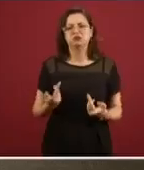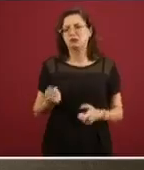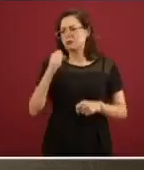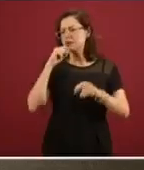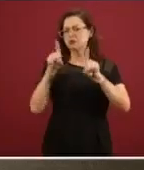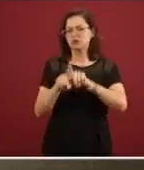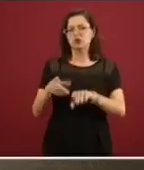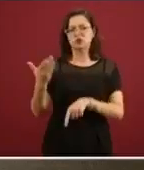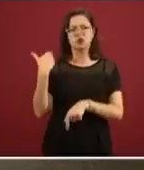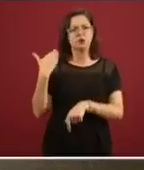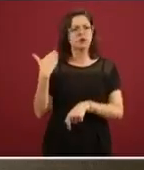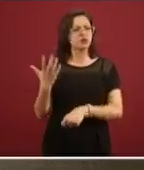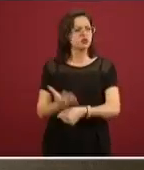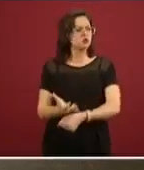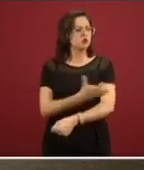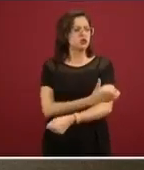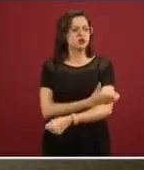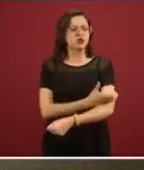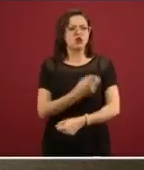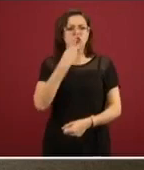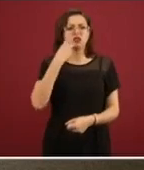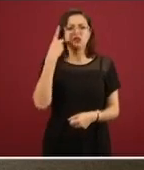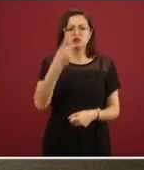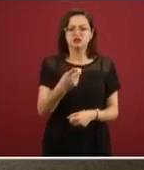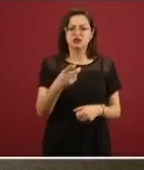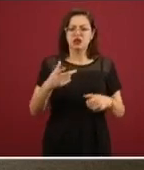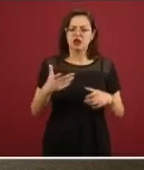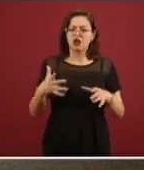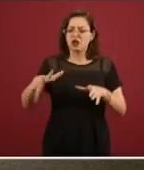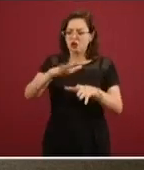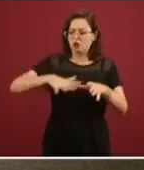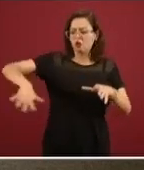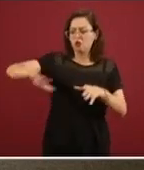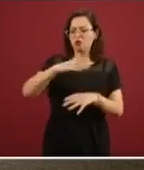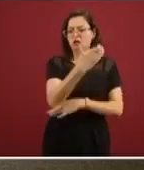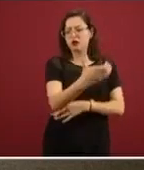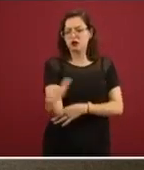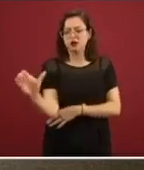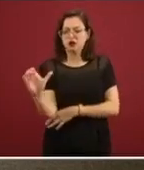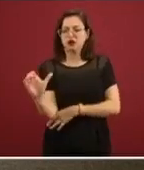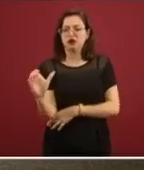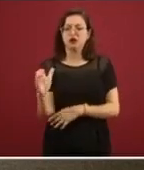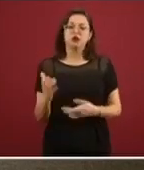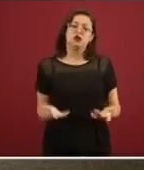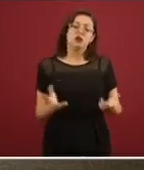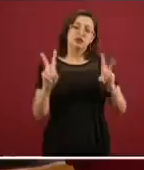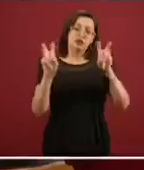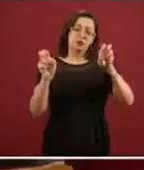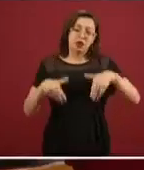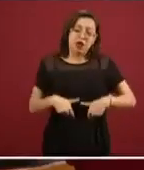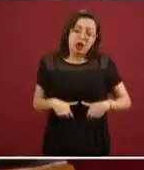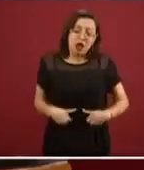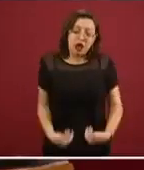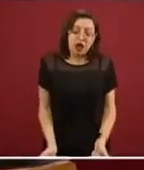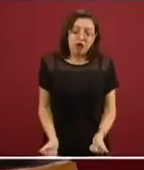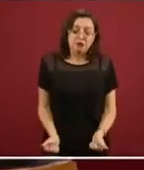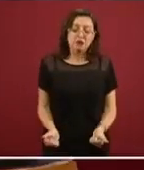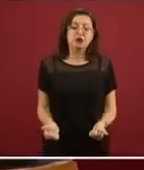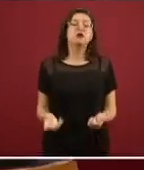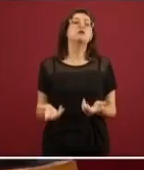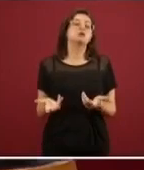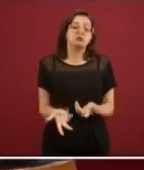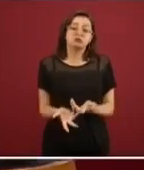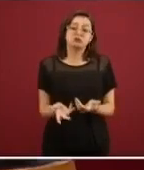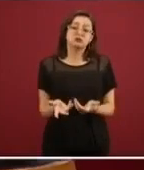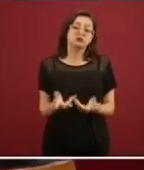colega hace unos días en referencia a las comunidades rurales y preguntaba sobre la desnutrición. La vulnerabilidad depende de